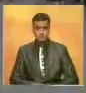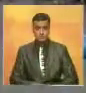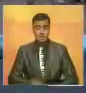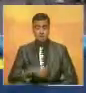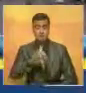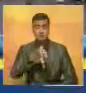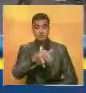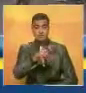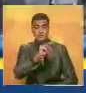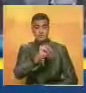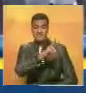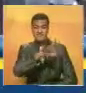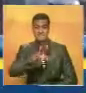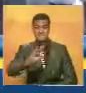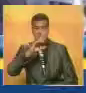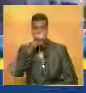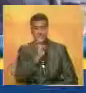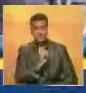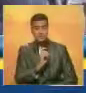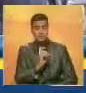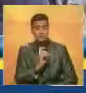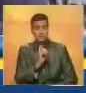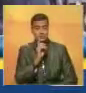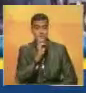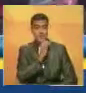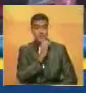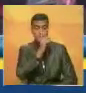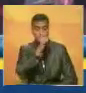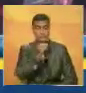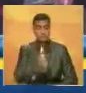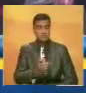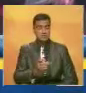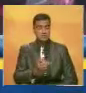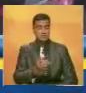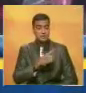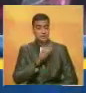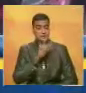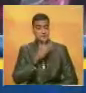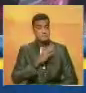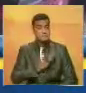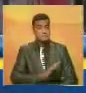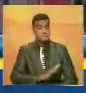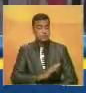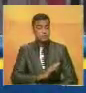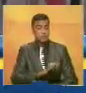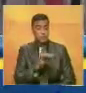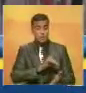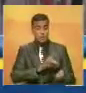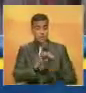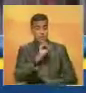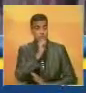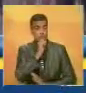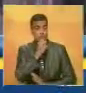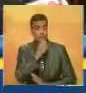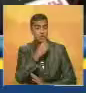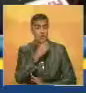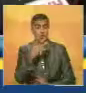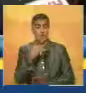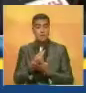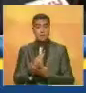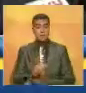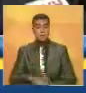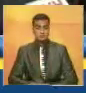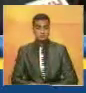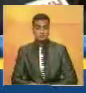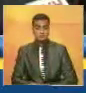Nelson José Millán, de 27 años de edad, fue identificado el ciudadano asesinado en el sector Aeropuerto Viejo de la ciudad de Cumaná? Este